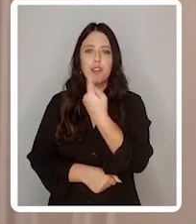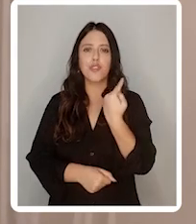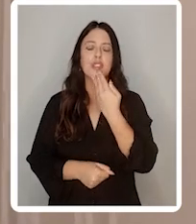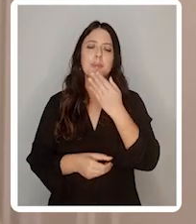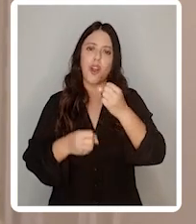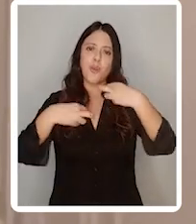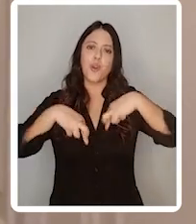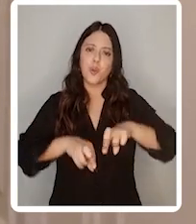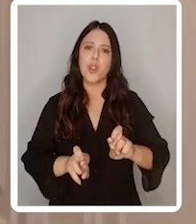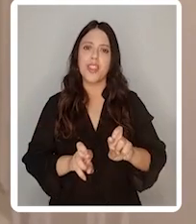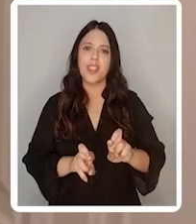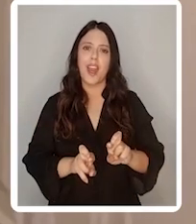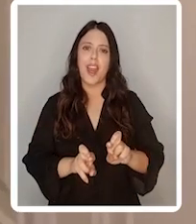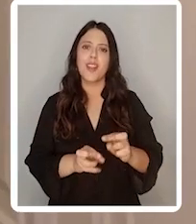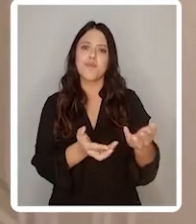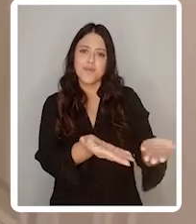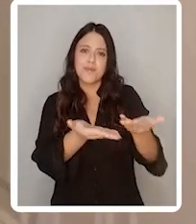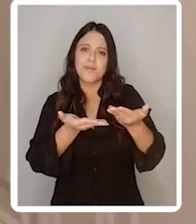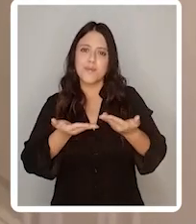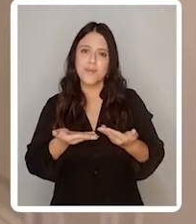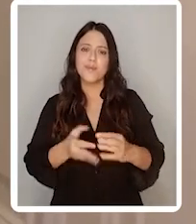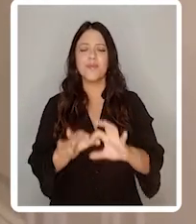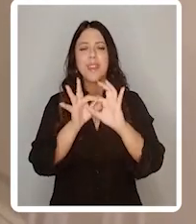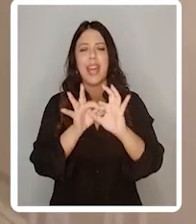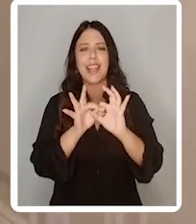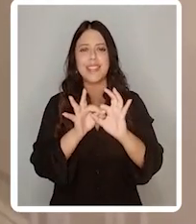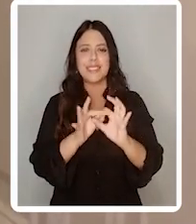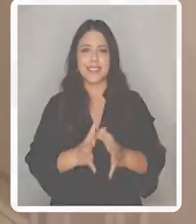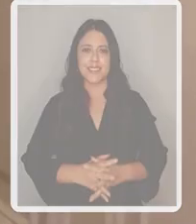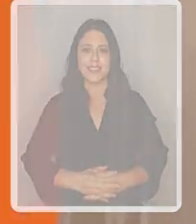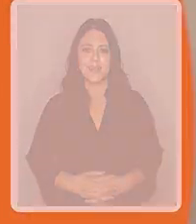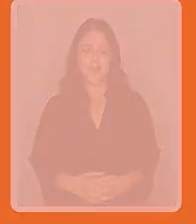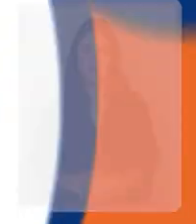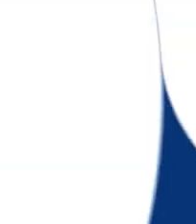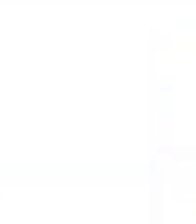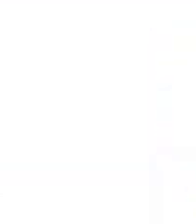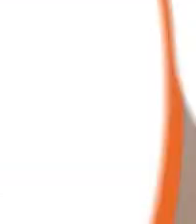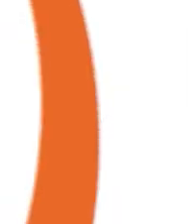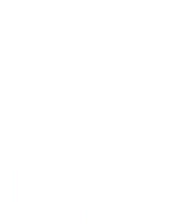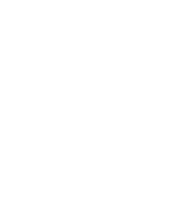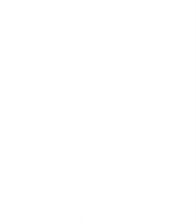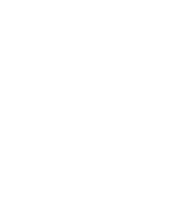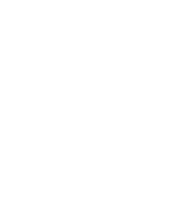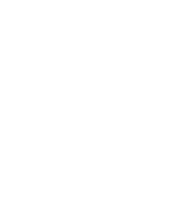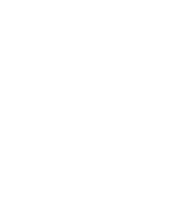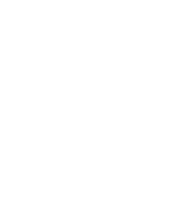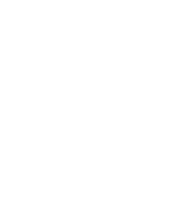tremenda oportunidad que nos están dando, así que estoy muy agradecida por eso.